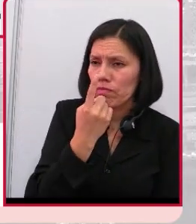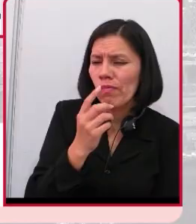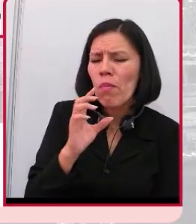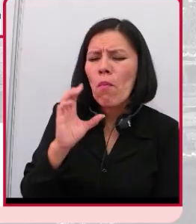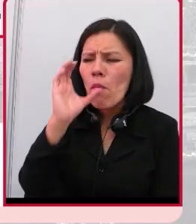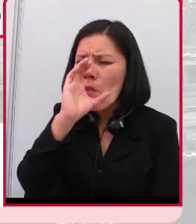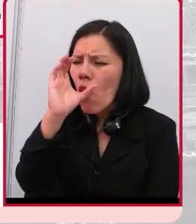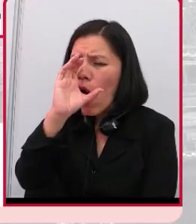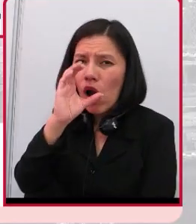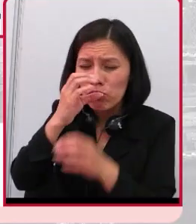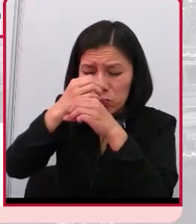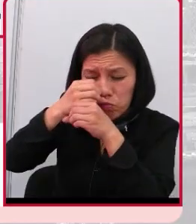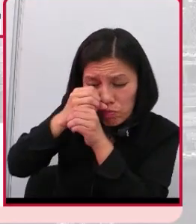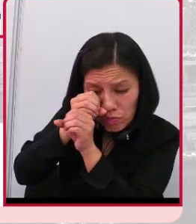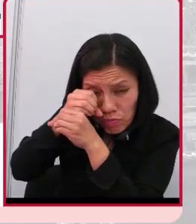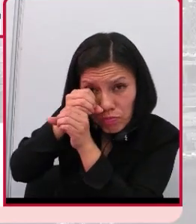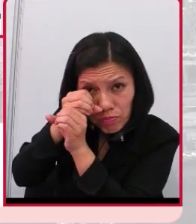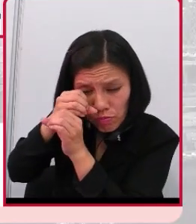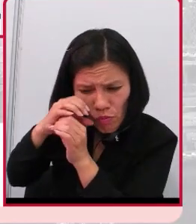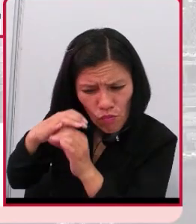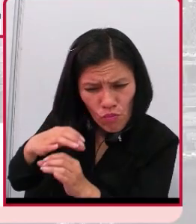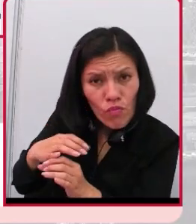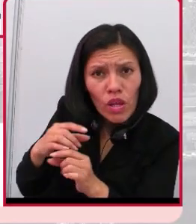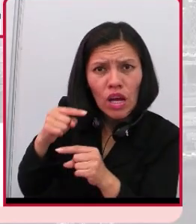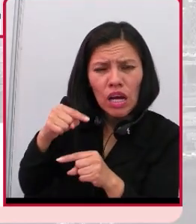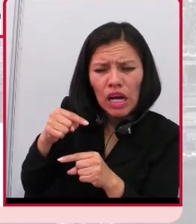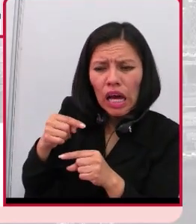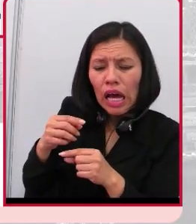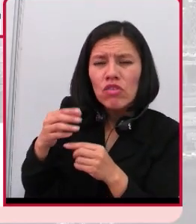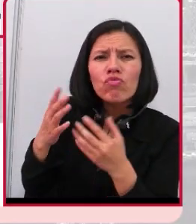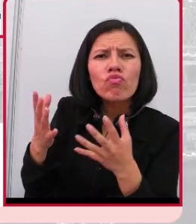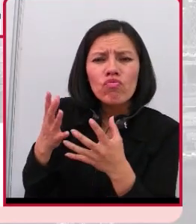Este micro nos escuchamos a...